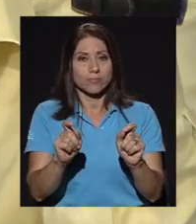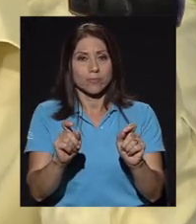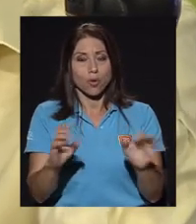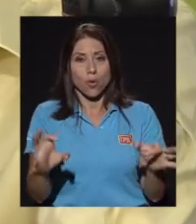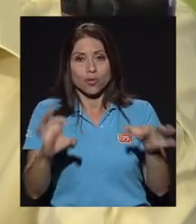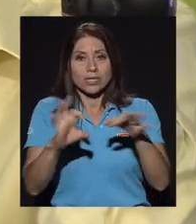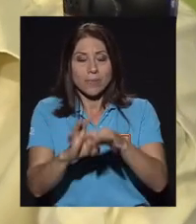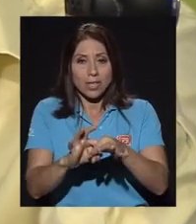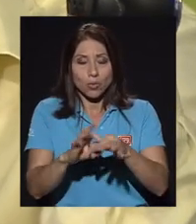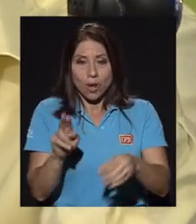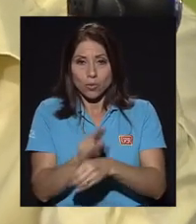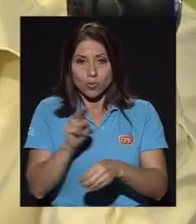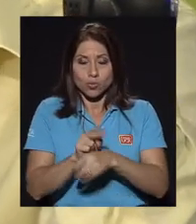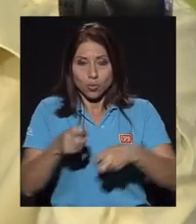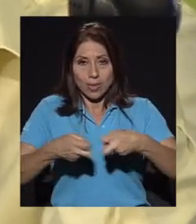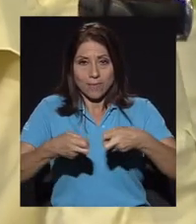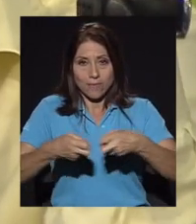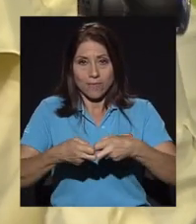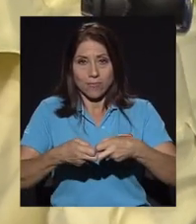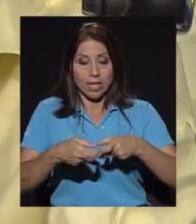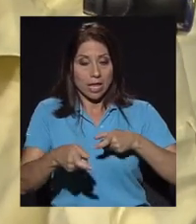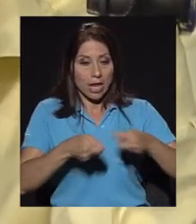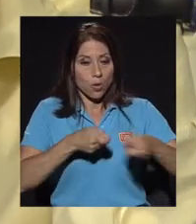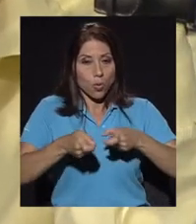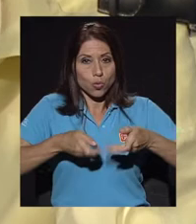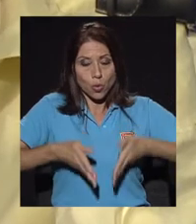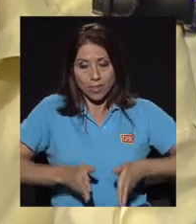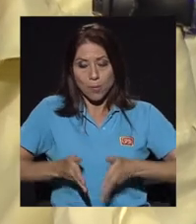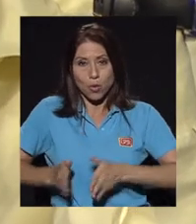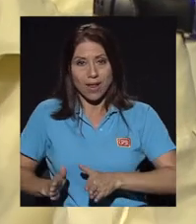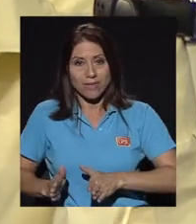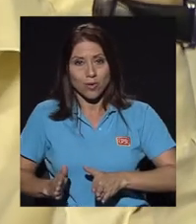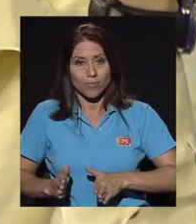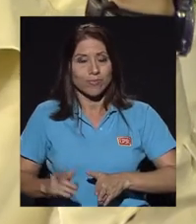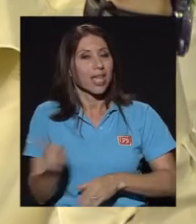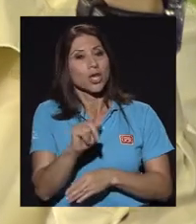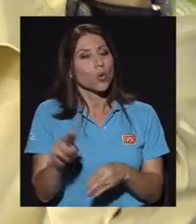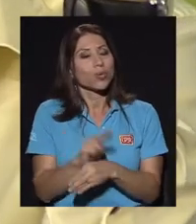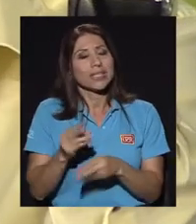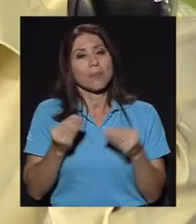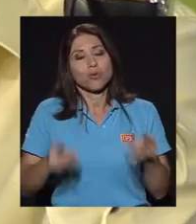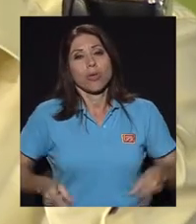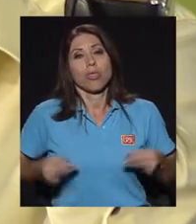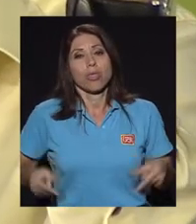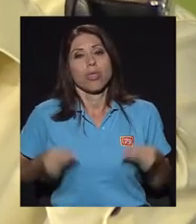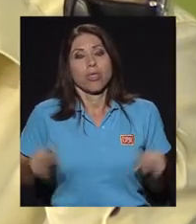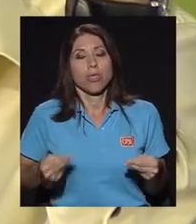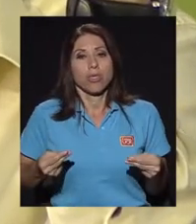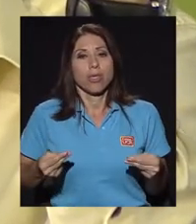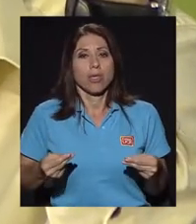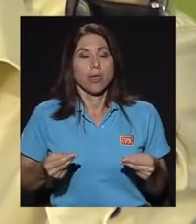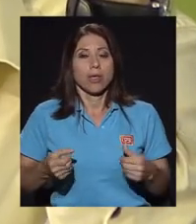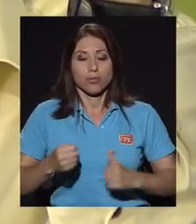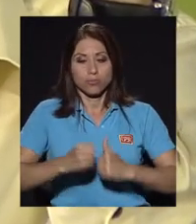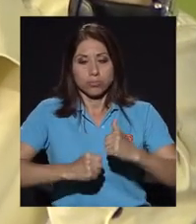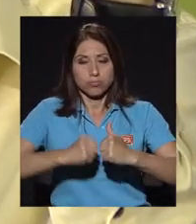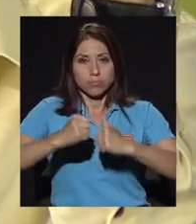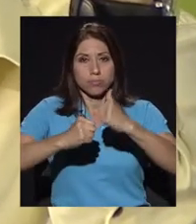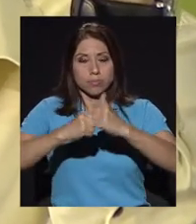con respecto al consumo energético y al control demográfico, que a tener que destinar muchos recursos a la construcción de proyectos